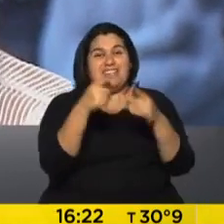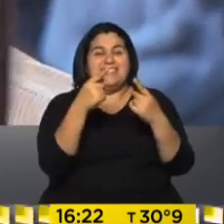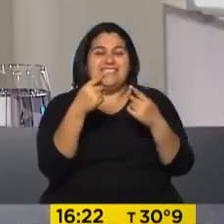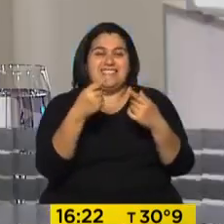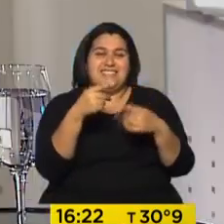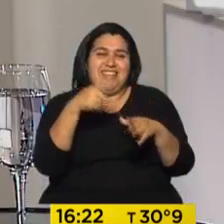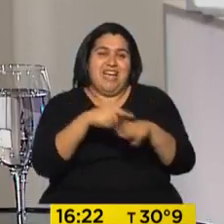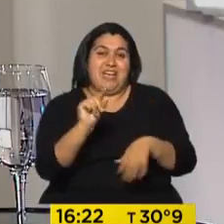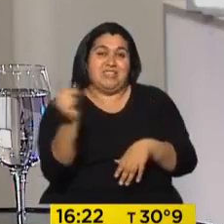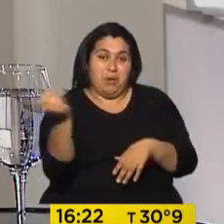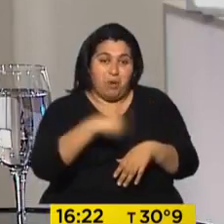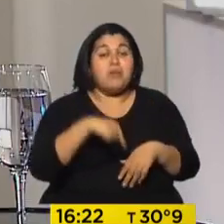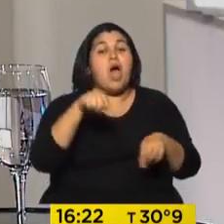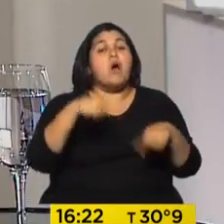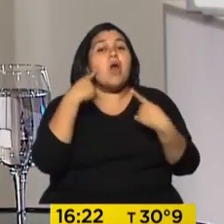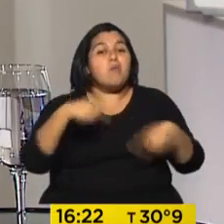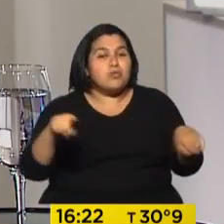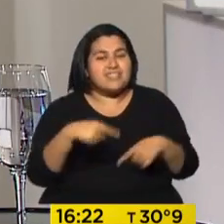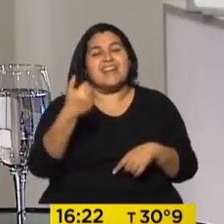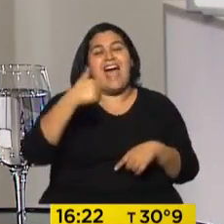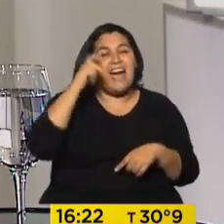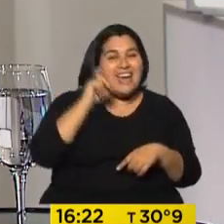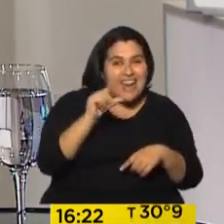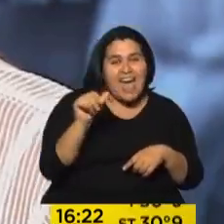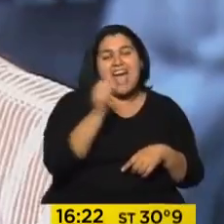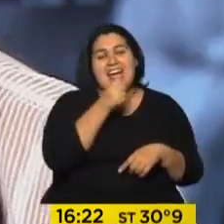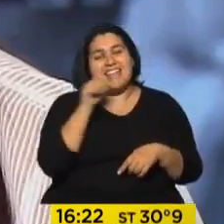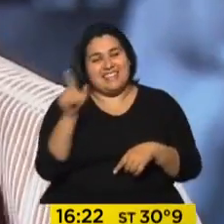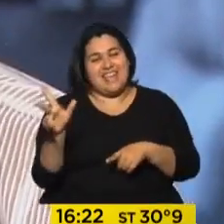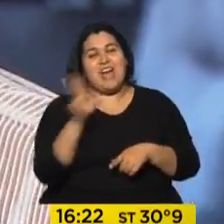canciones. Esto es Olvídate. Ángela Leiva pasó con voz propia. Gracias por contarnos tu historia. Gracias.